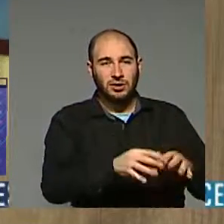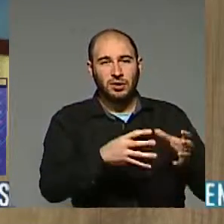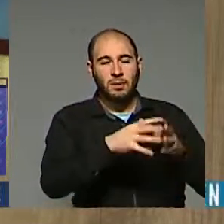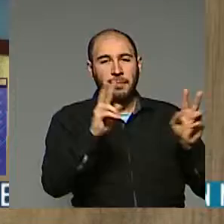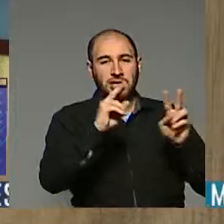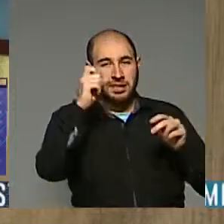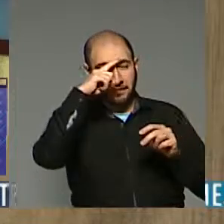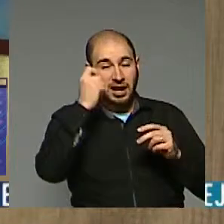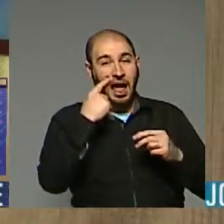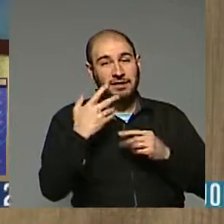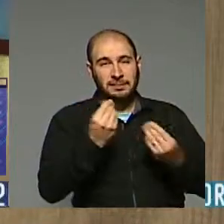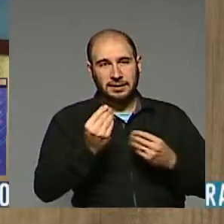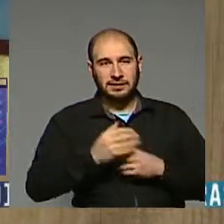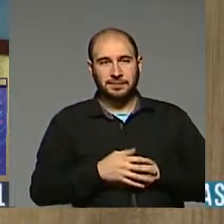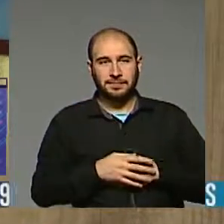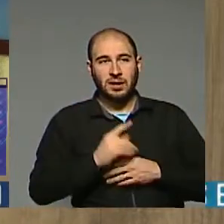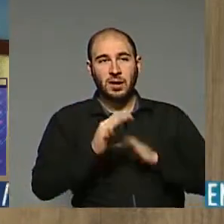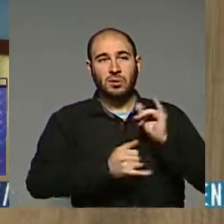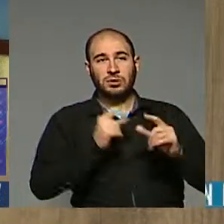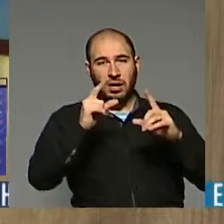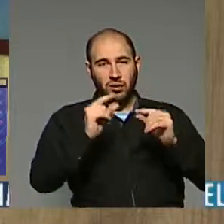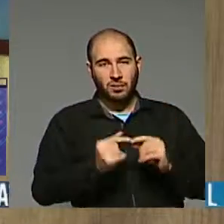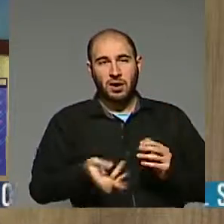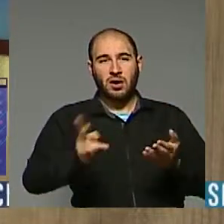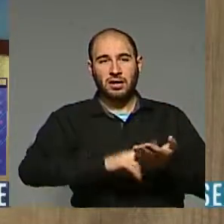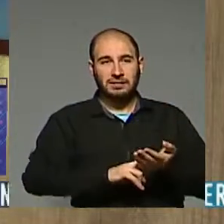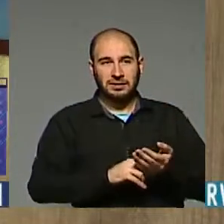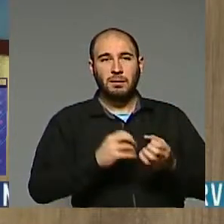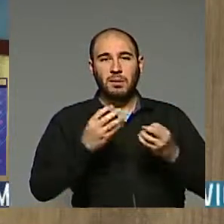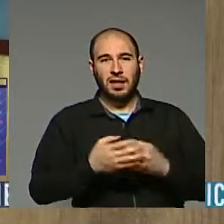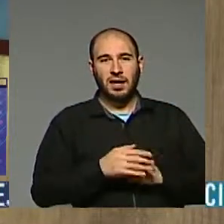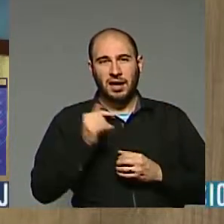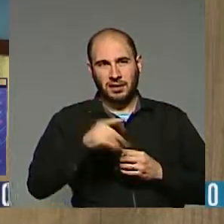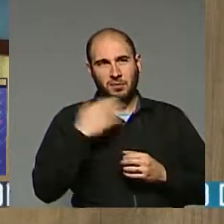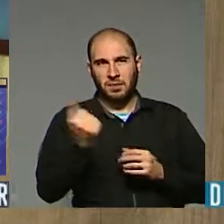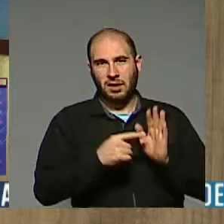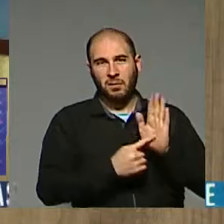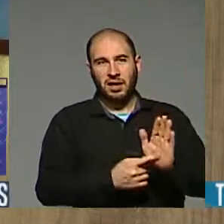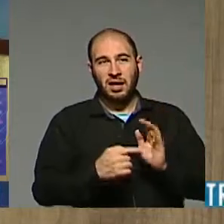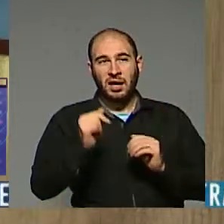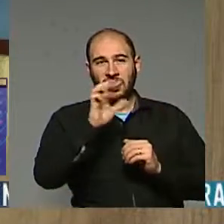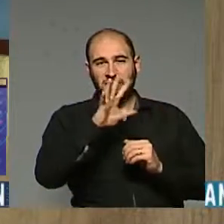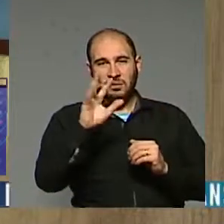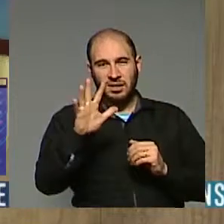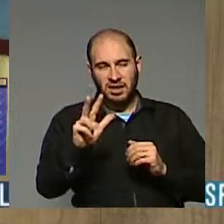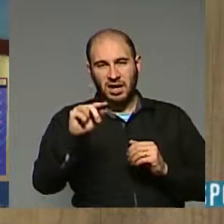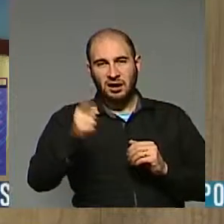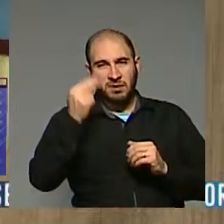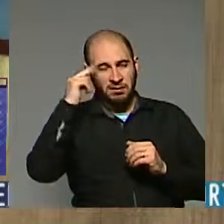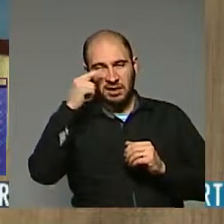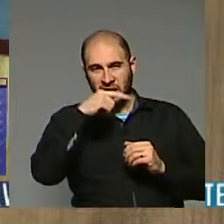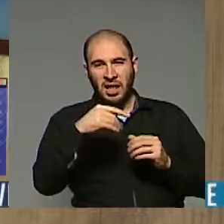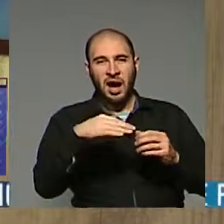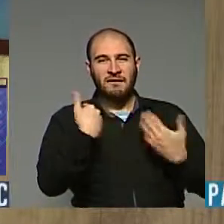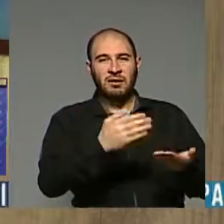PJ federal. Veremos qué va a pasar con eso. Repasemos los números nuevamente porque realmente vale la pena hacerlo. 53,97